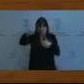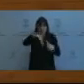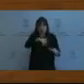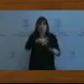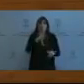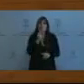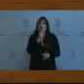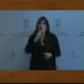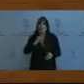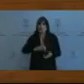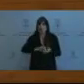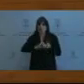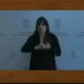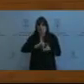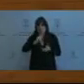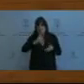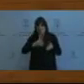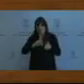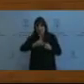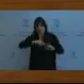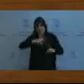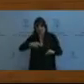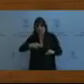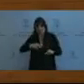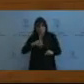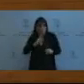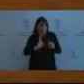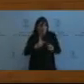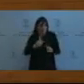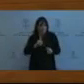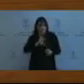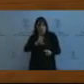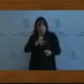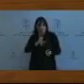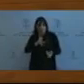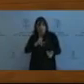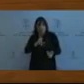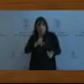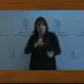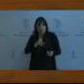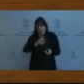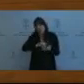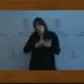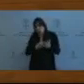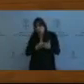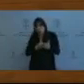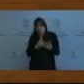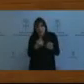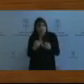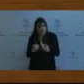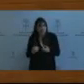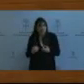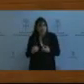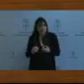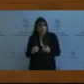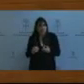los presupuestos generales del Estado o el proyecto de presupuestos generales del Estado brilla por su ausencia. Estamos hablando que la inversión prevista para